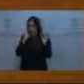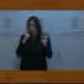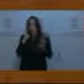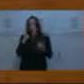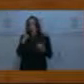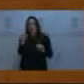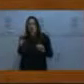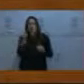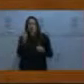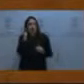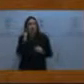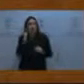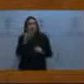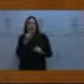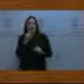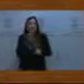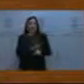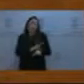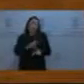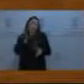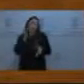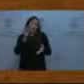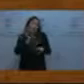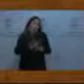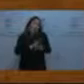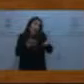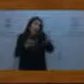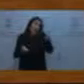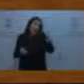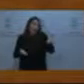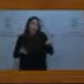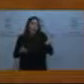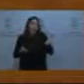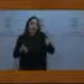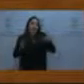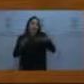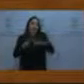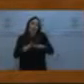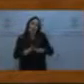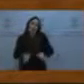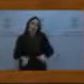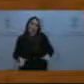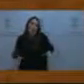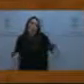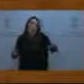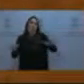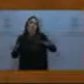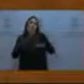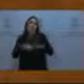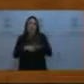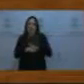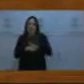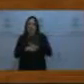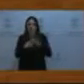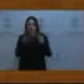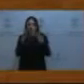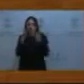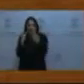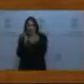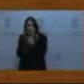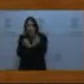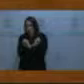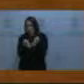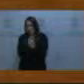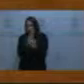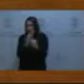destacaba que la consejería son lentos en los trámites, no asesoran de ningún tipo,